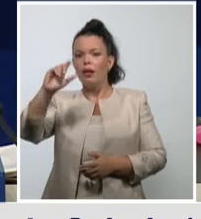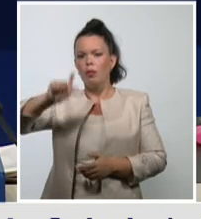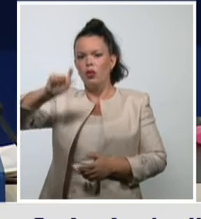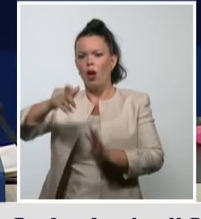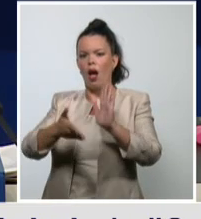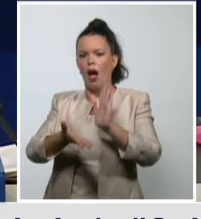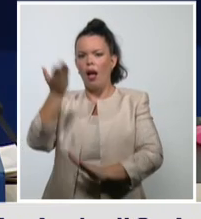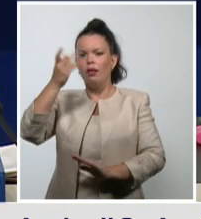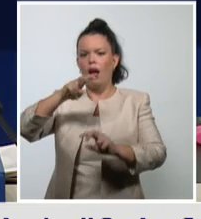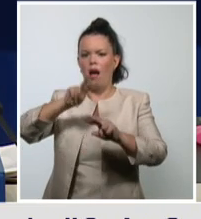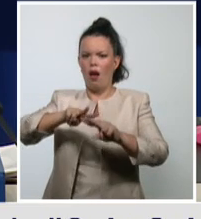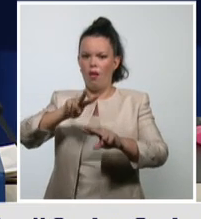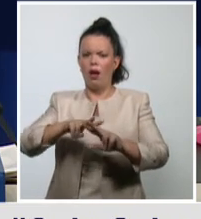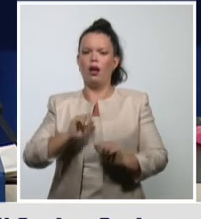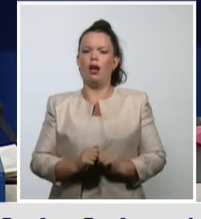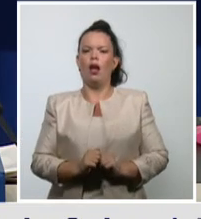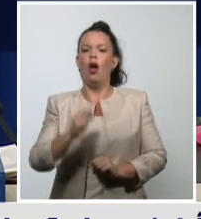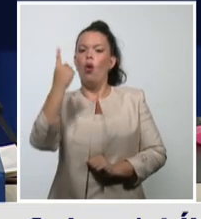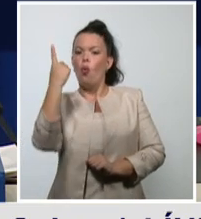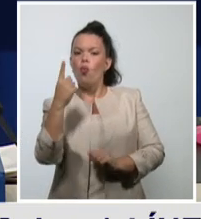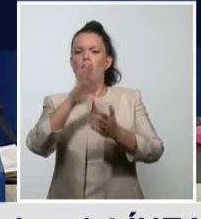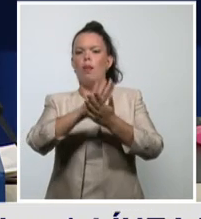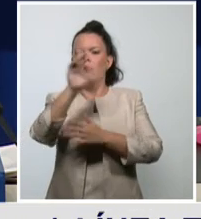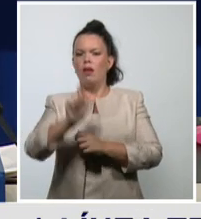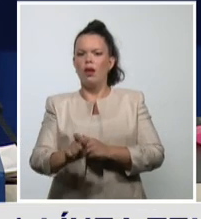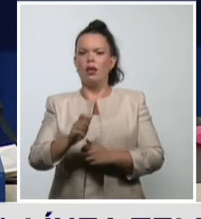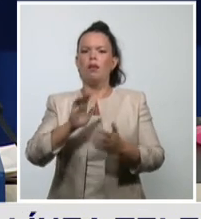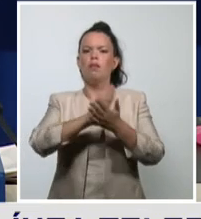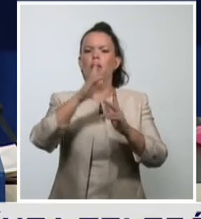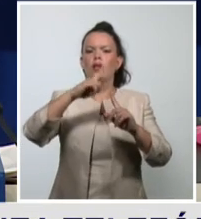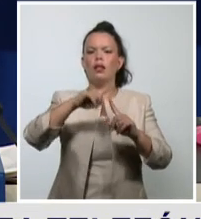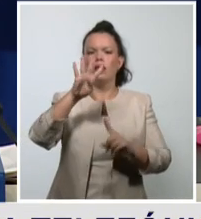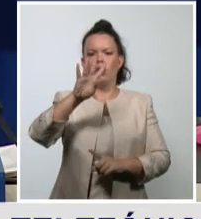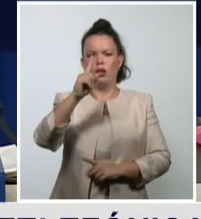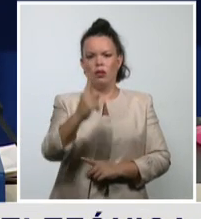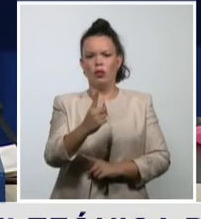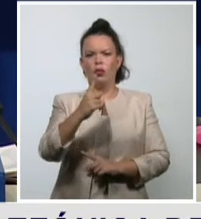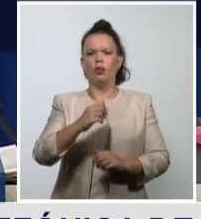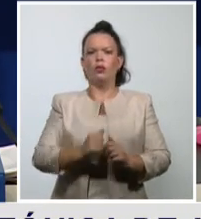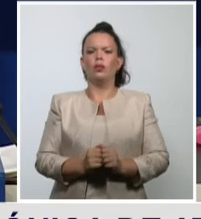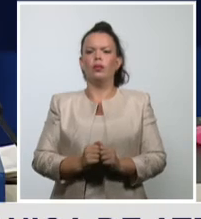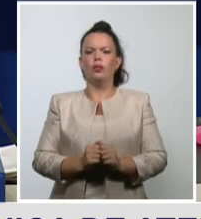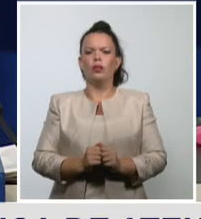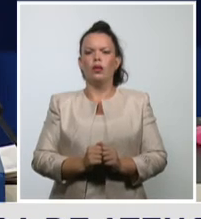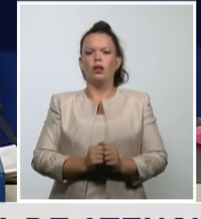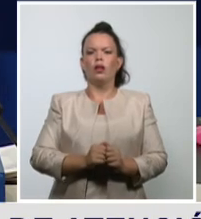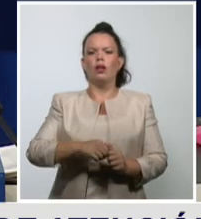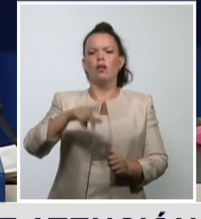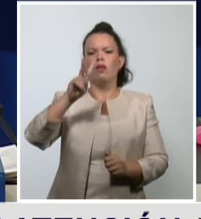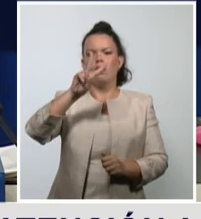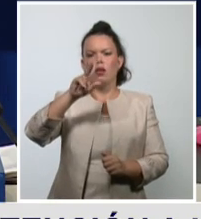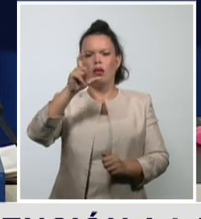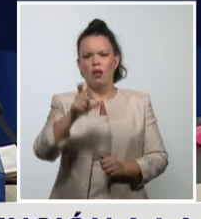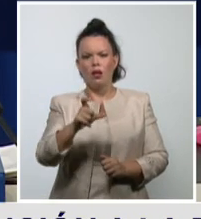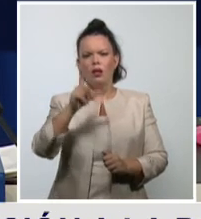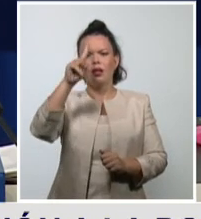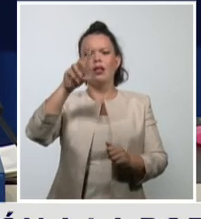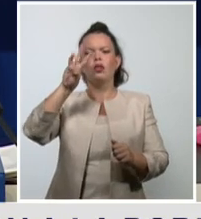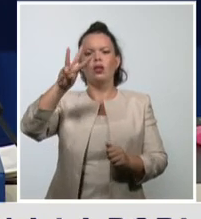a Mayabeque, Matanzas 41, 136 de Villa Clara, 4 de